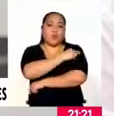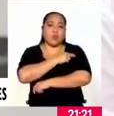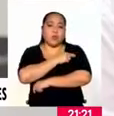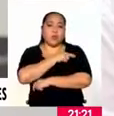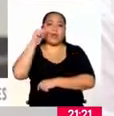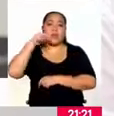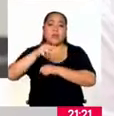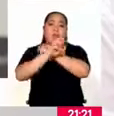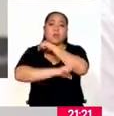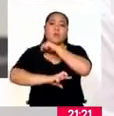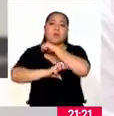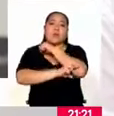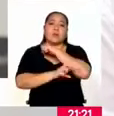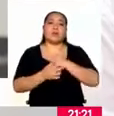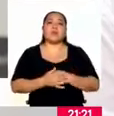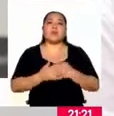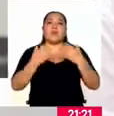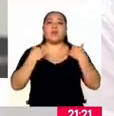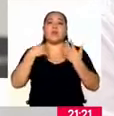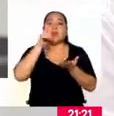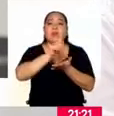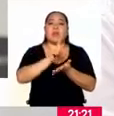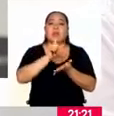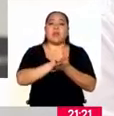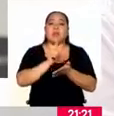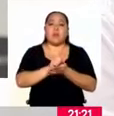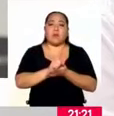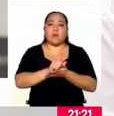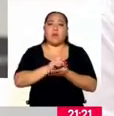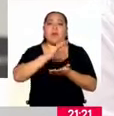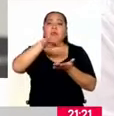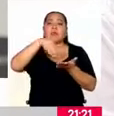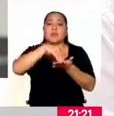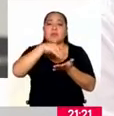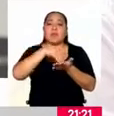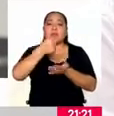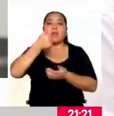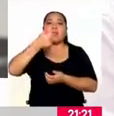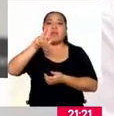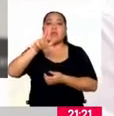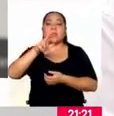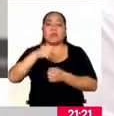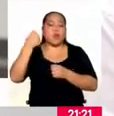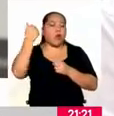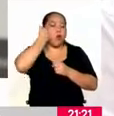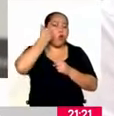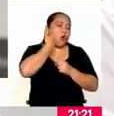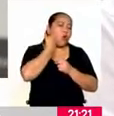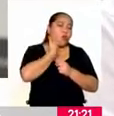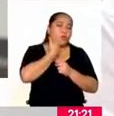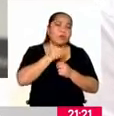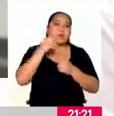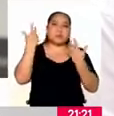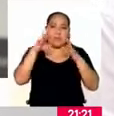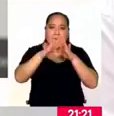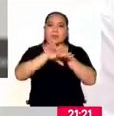del país. Tenemos en Lima Metropolitana 13 pacientes policontusos, que todos están de